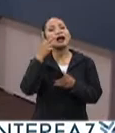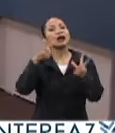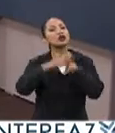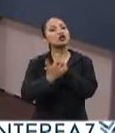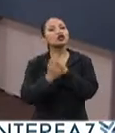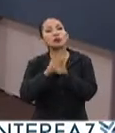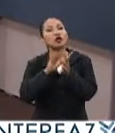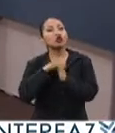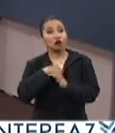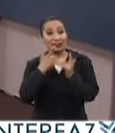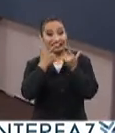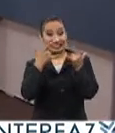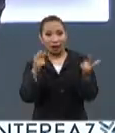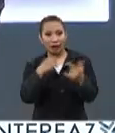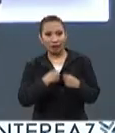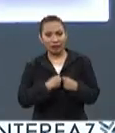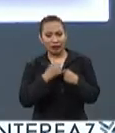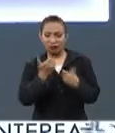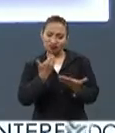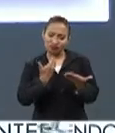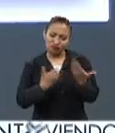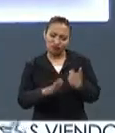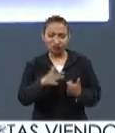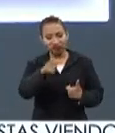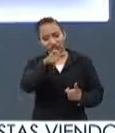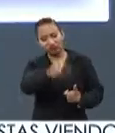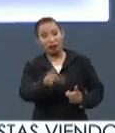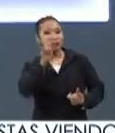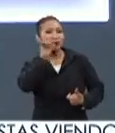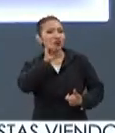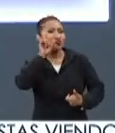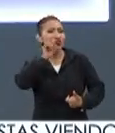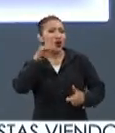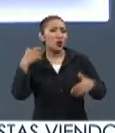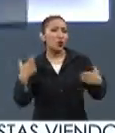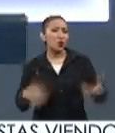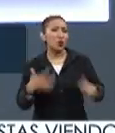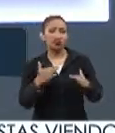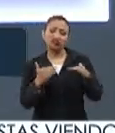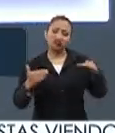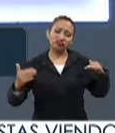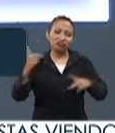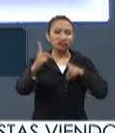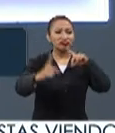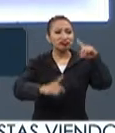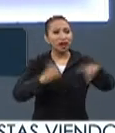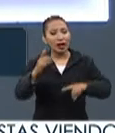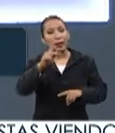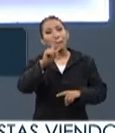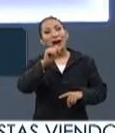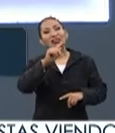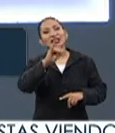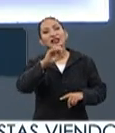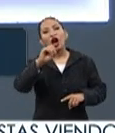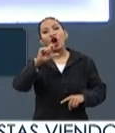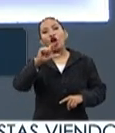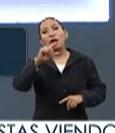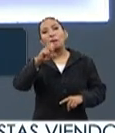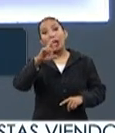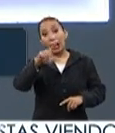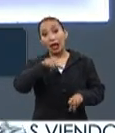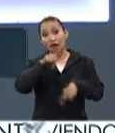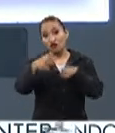porque les traigo una historia de vida exitosa de una gran atleta y una enorme deportista, Patricia Olvera, que